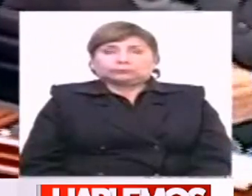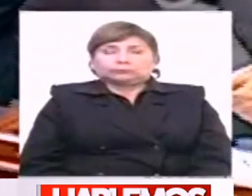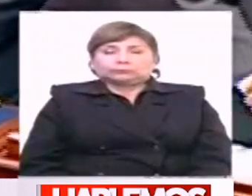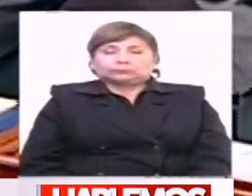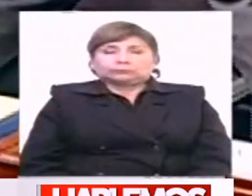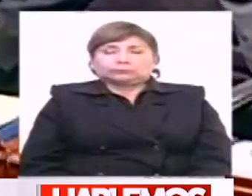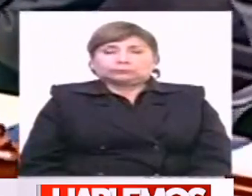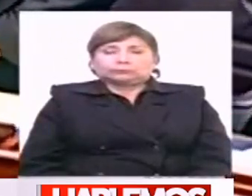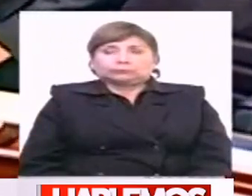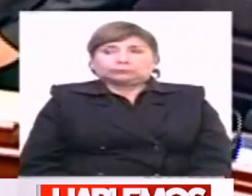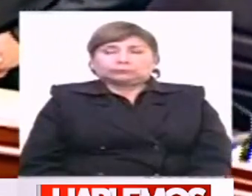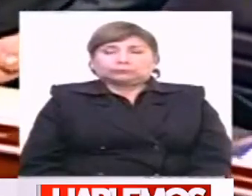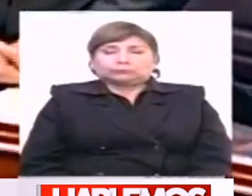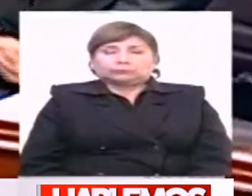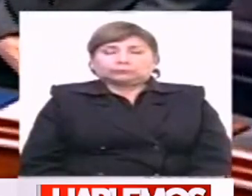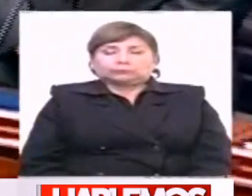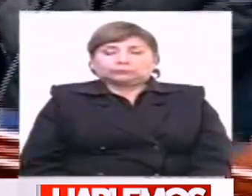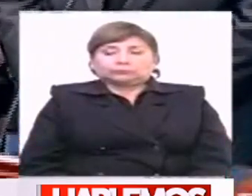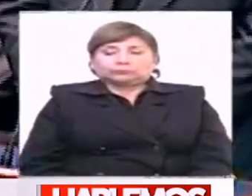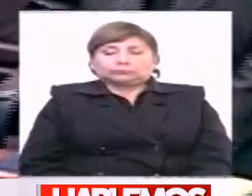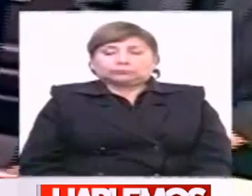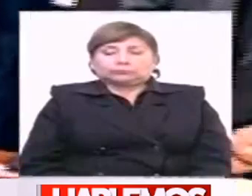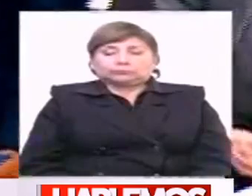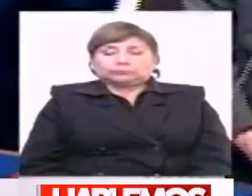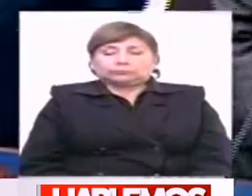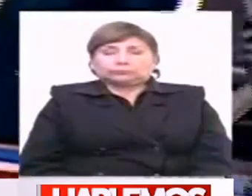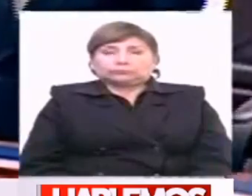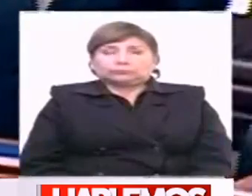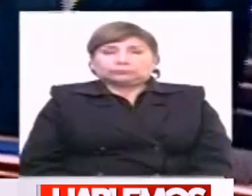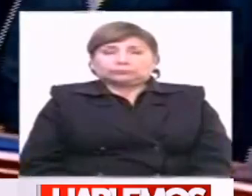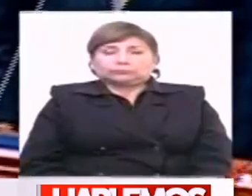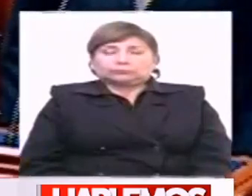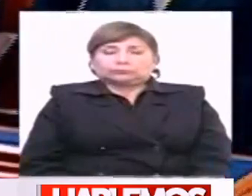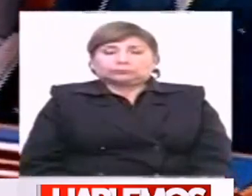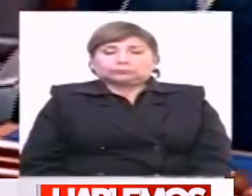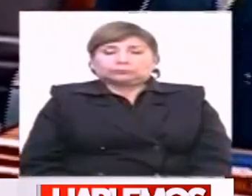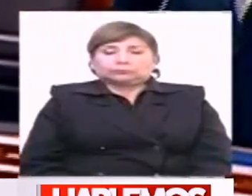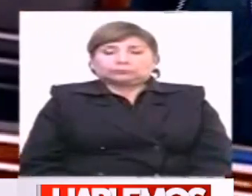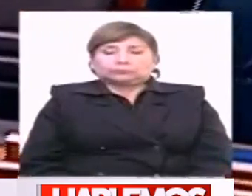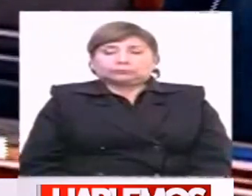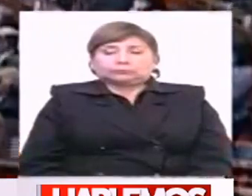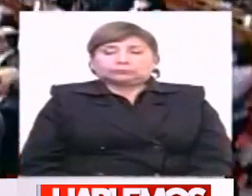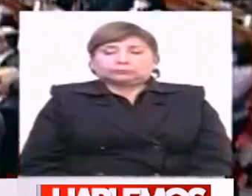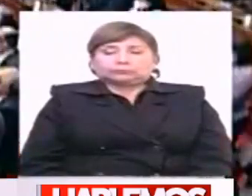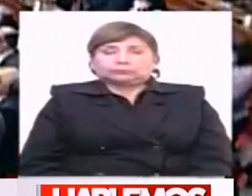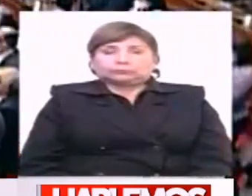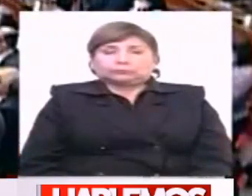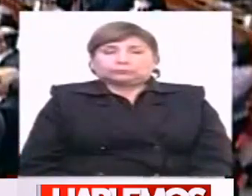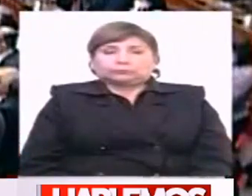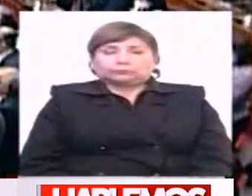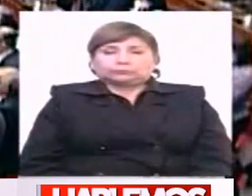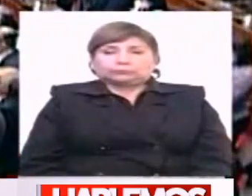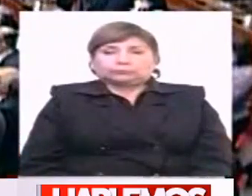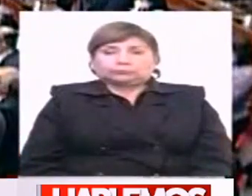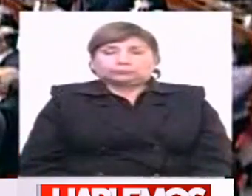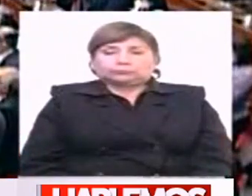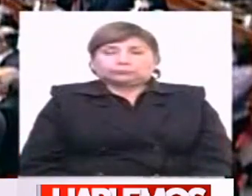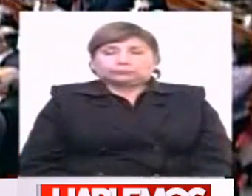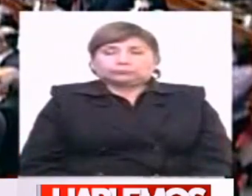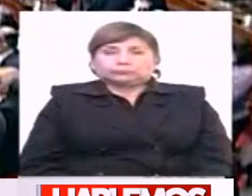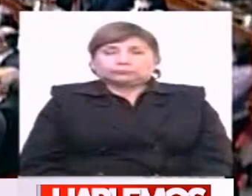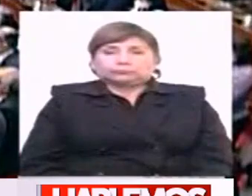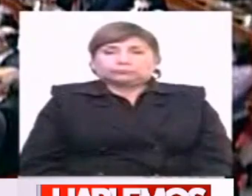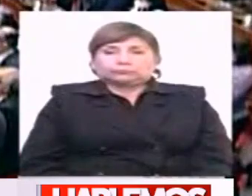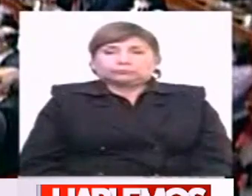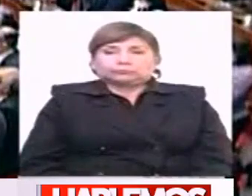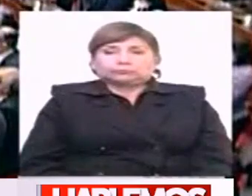presidenta ha dado el anuncio para que se retome el debate, que era donde quedó suspendido finalmente el pleno